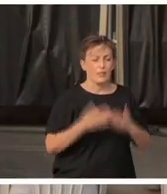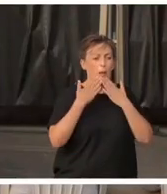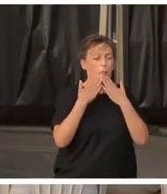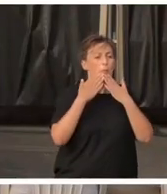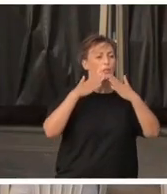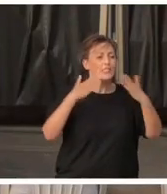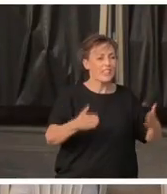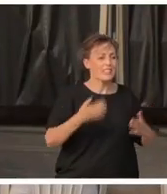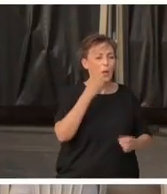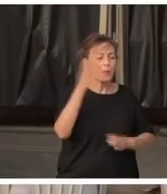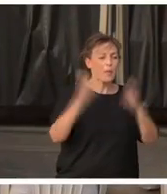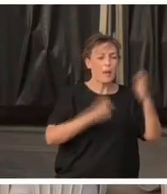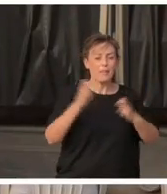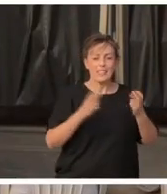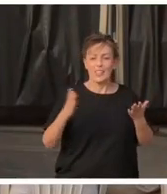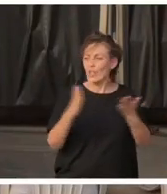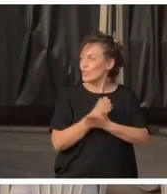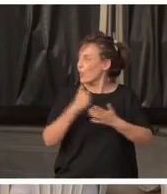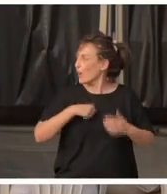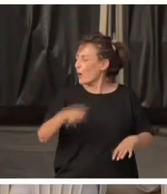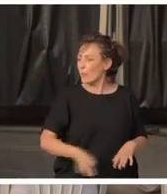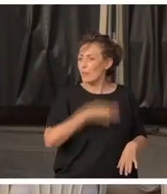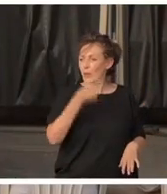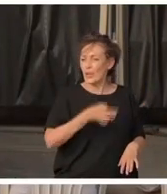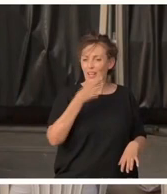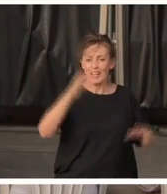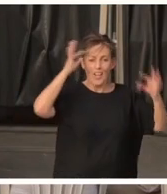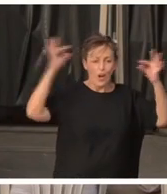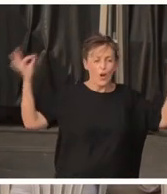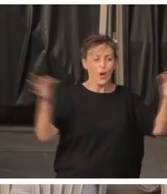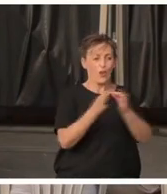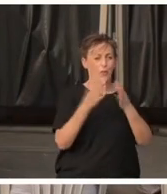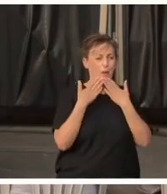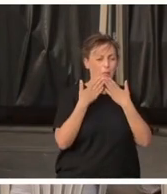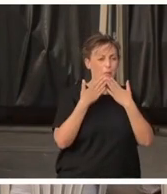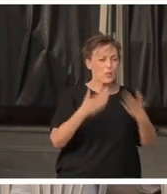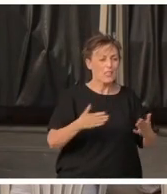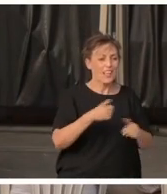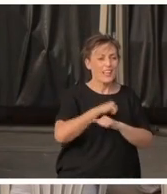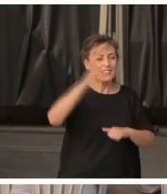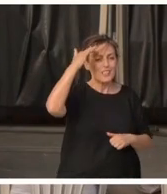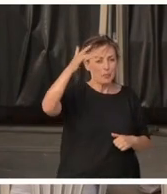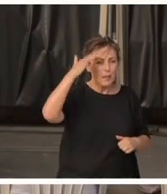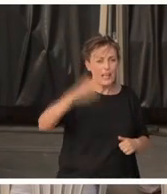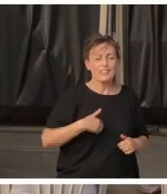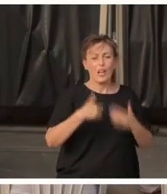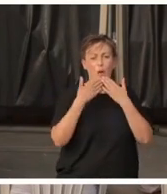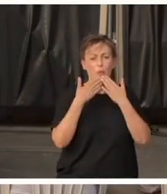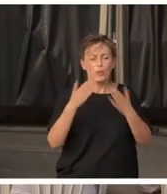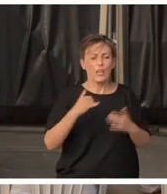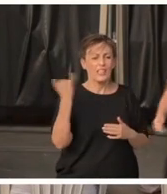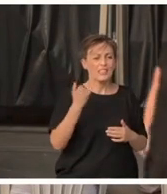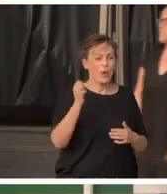Muchas gracias, bienvenidos todos y todas a esta tarde en Córdoba. Muchas gracias, Esperanza, muchas gracias,